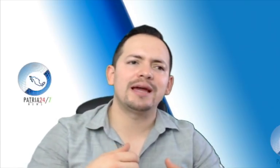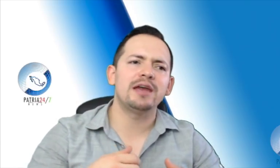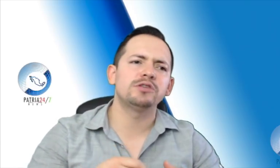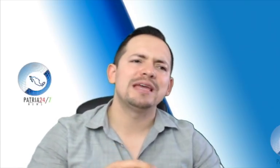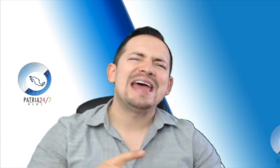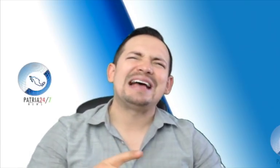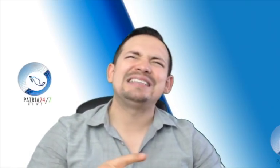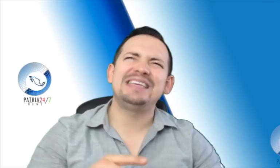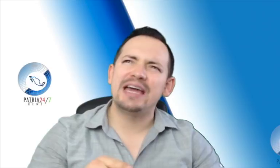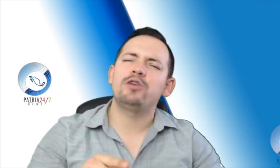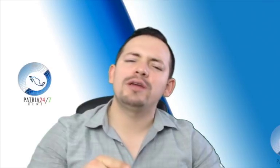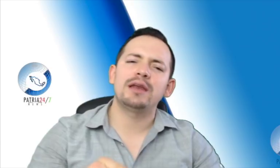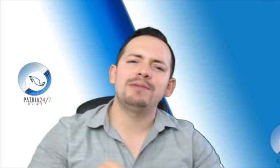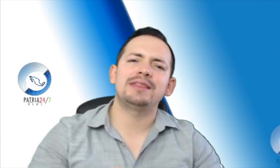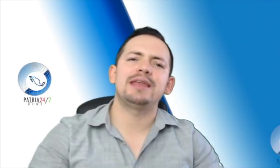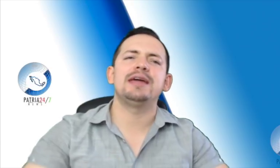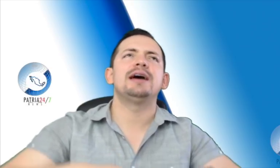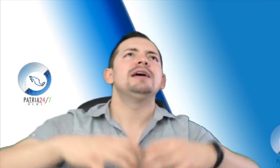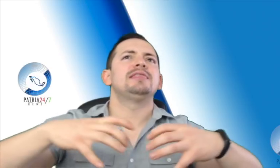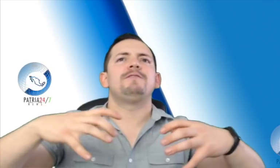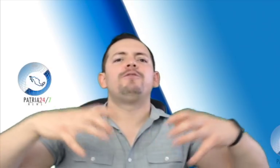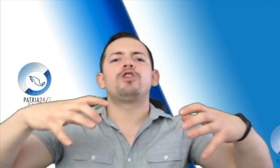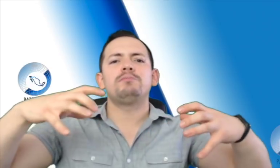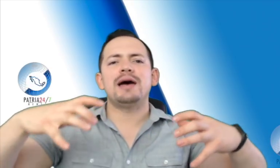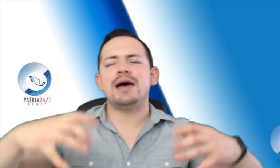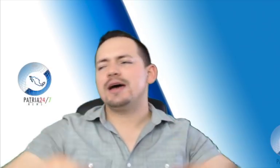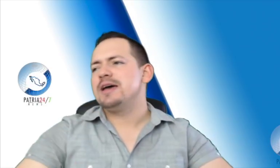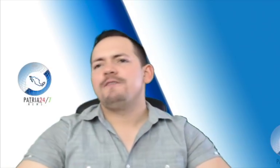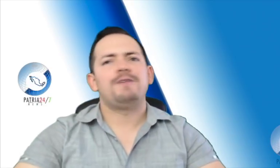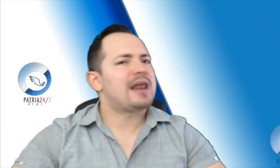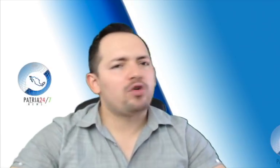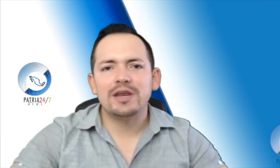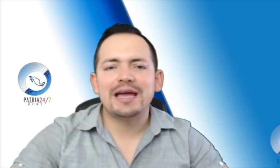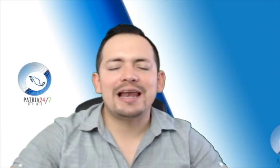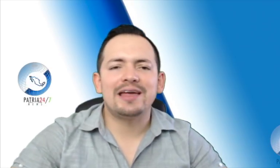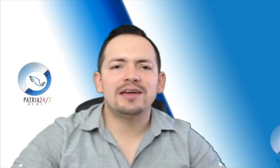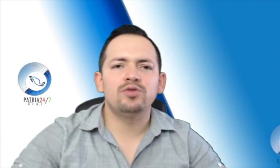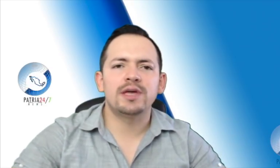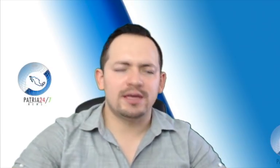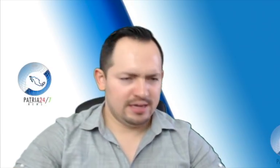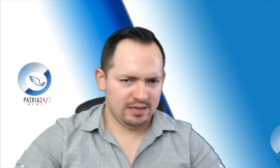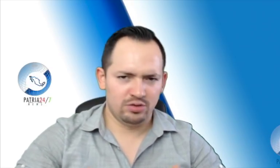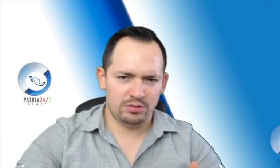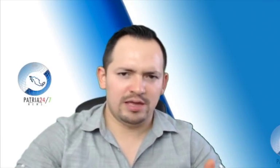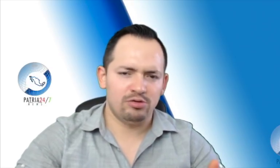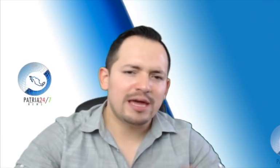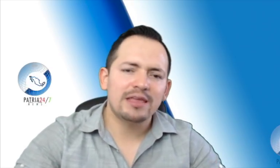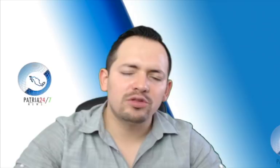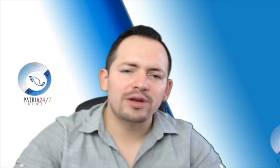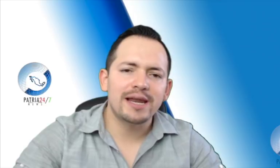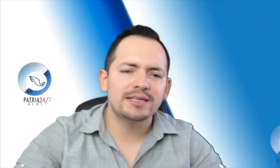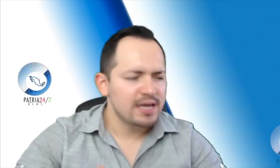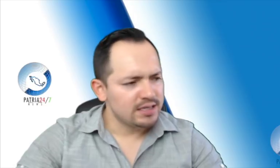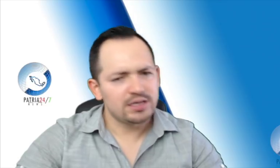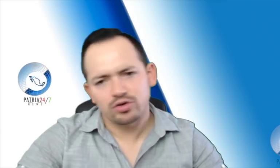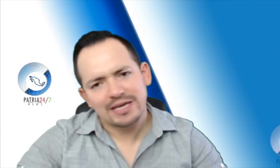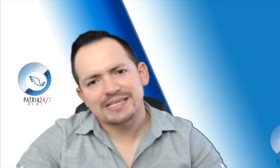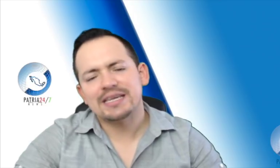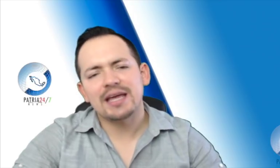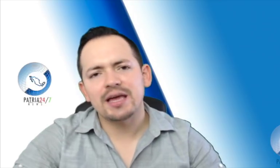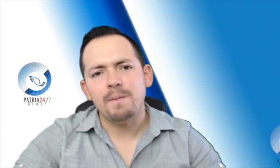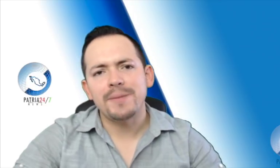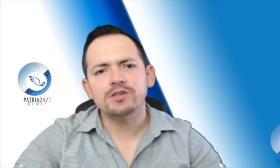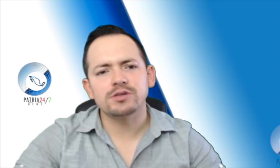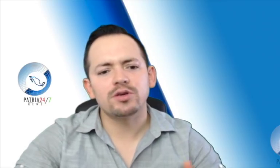como mexicanos. Así ya no incrementaría de forma faraónica la deuda en dólares, sino